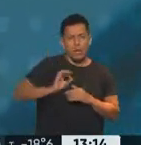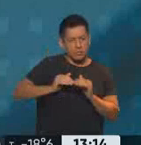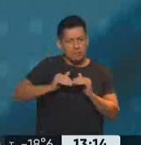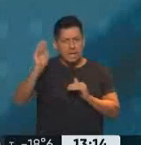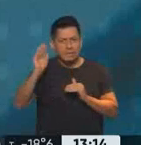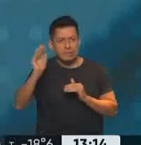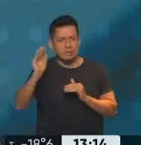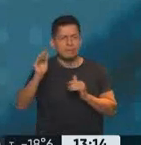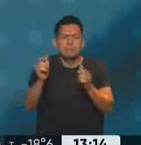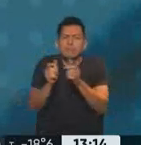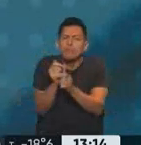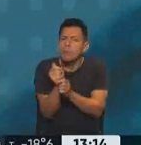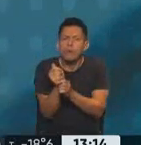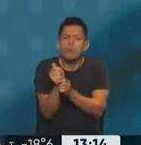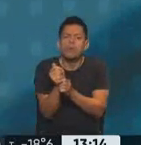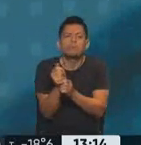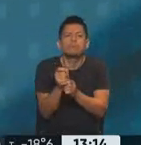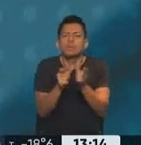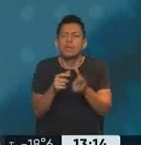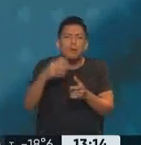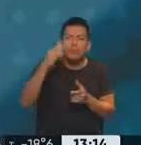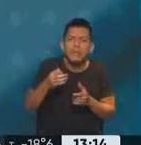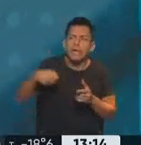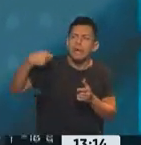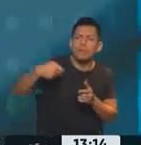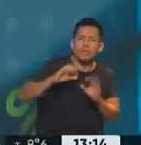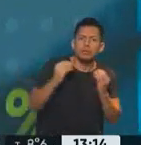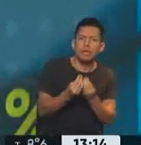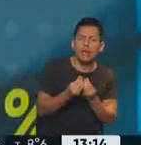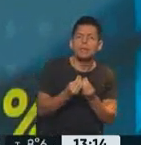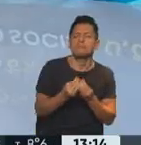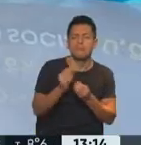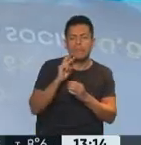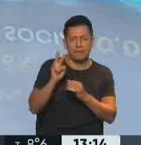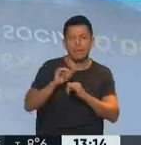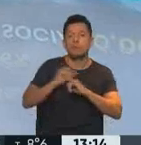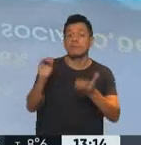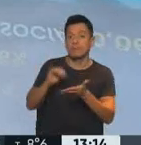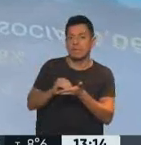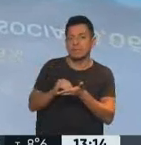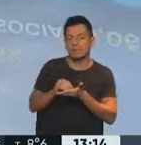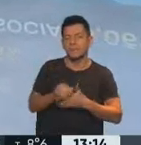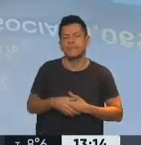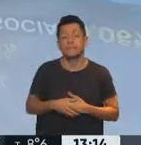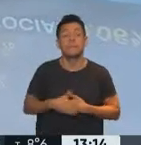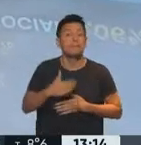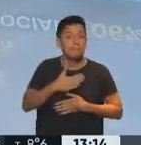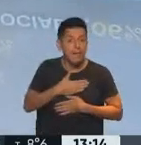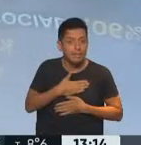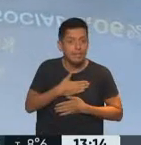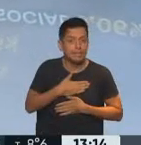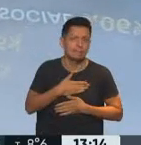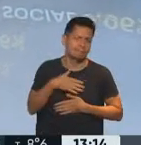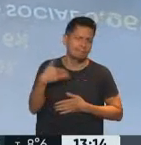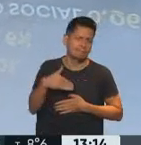casi nadie en condiciones de cumplir vamos a ver más información sobre este tema que para mí es la